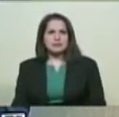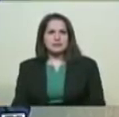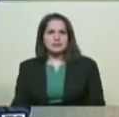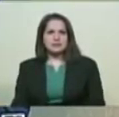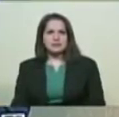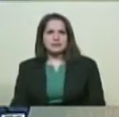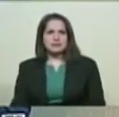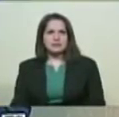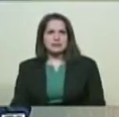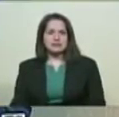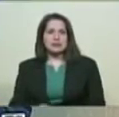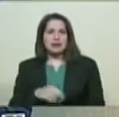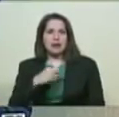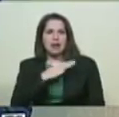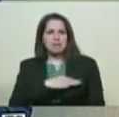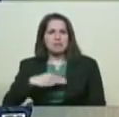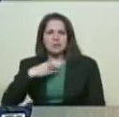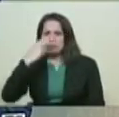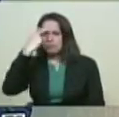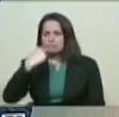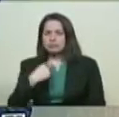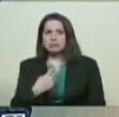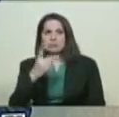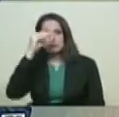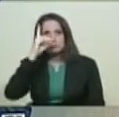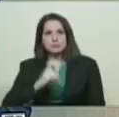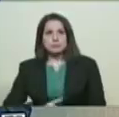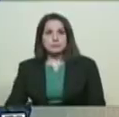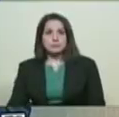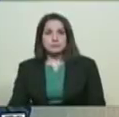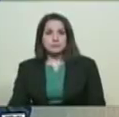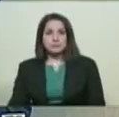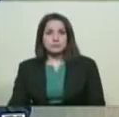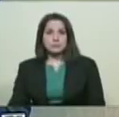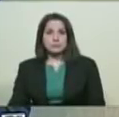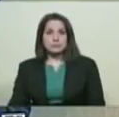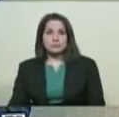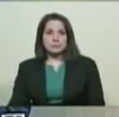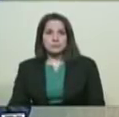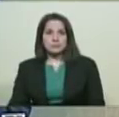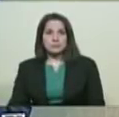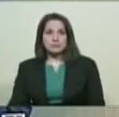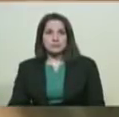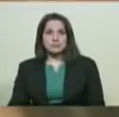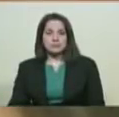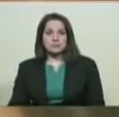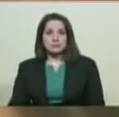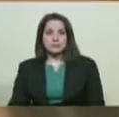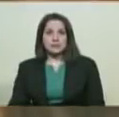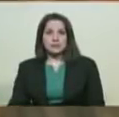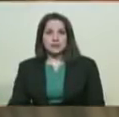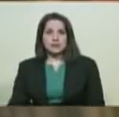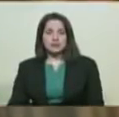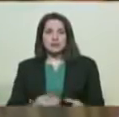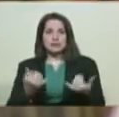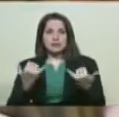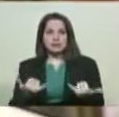para Hogares de la Patria, la aplicación BQR, eso es infalible.